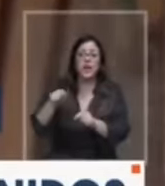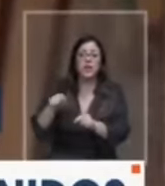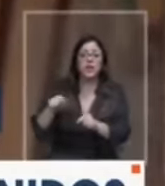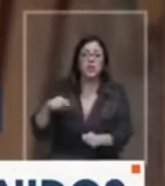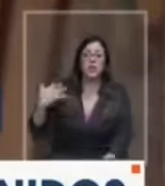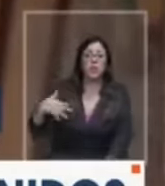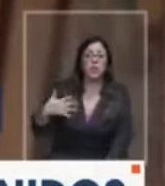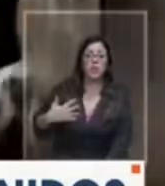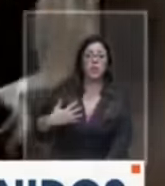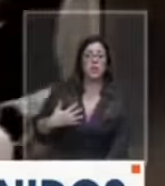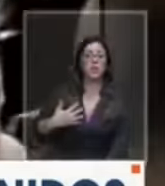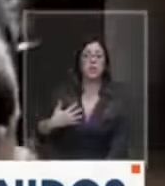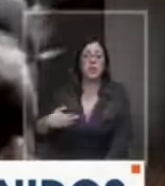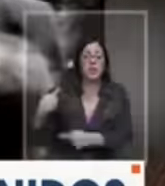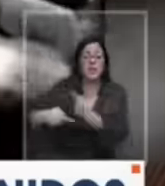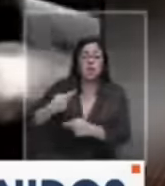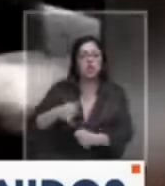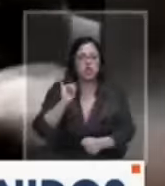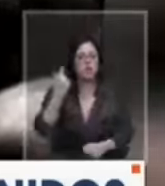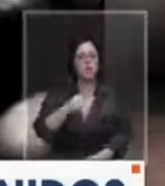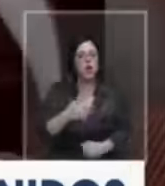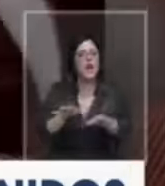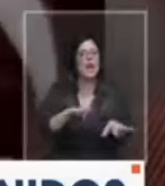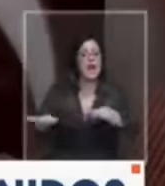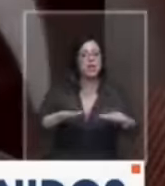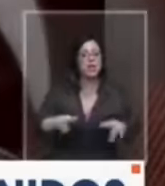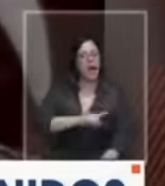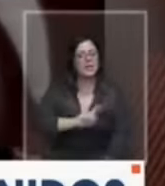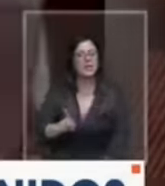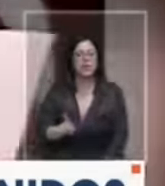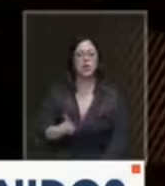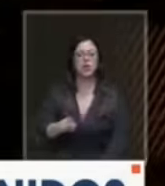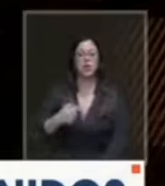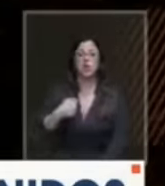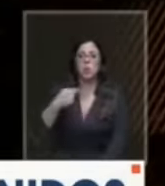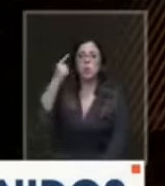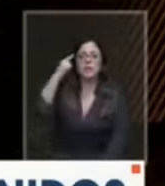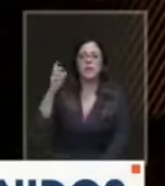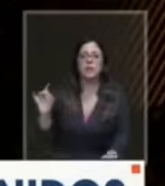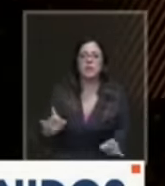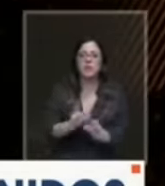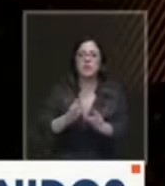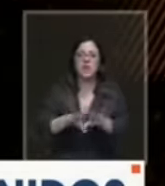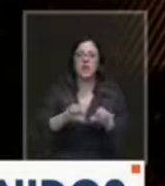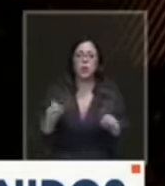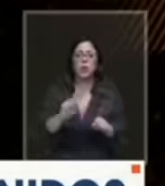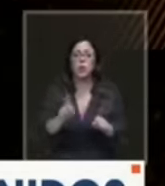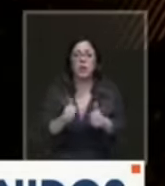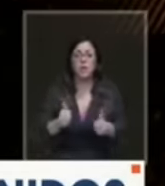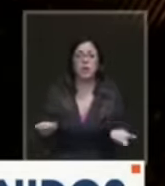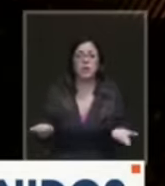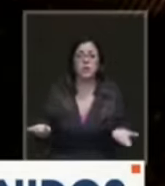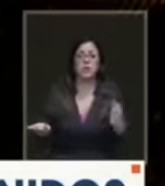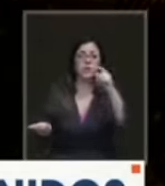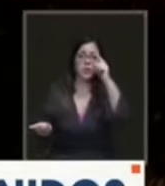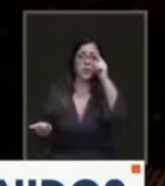a la acción al si Hubiera pensado por un momento que el acuerdo no era bueno